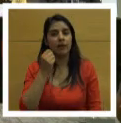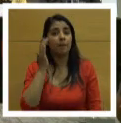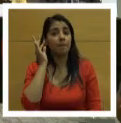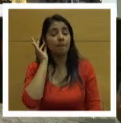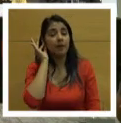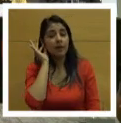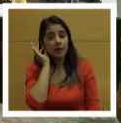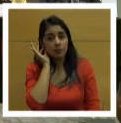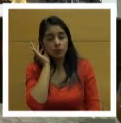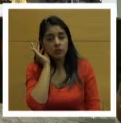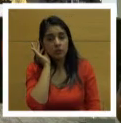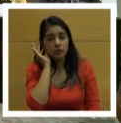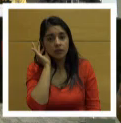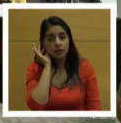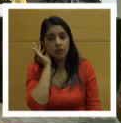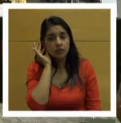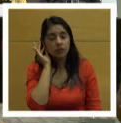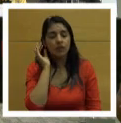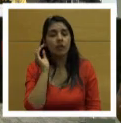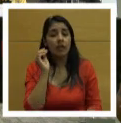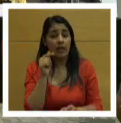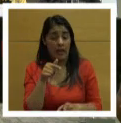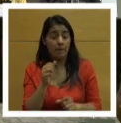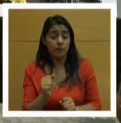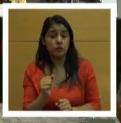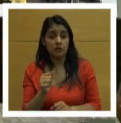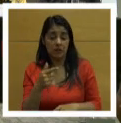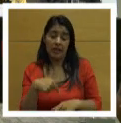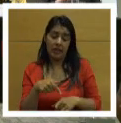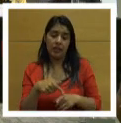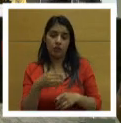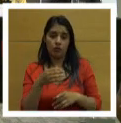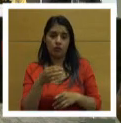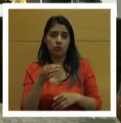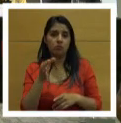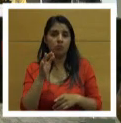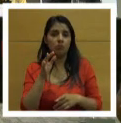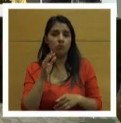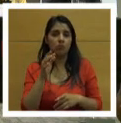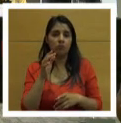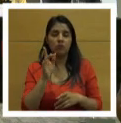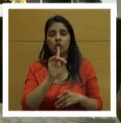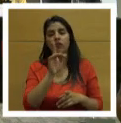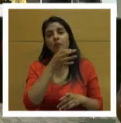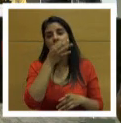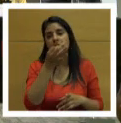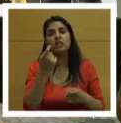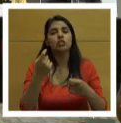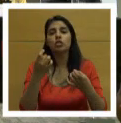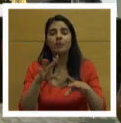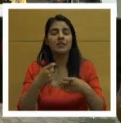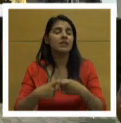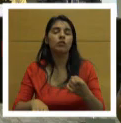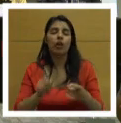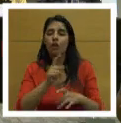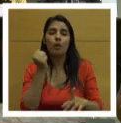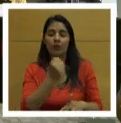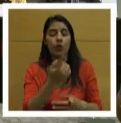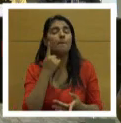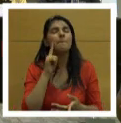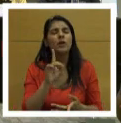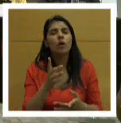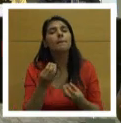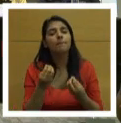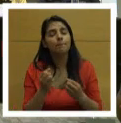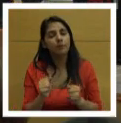proceder de otro modo? ¿Era posible en este caso que yo estoy contando, que es ficción, pues no lo mató, les acabo de contar que se divorciaron, pero es